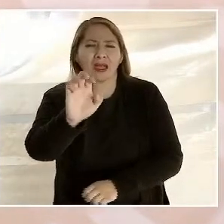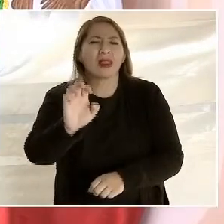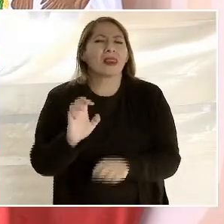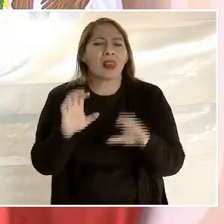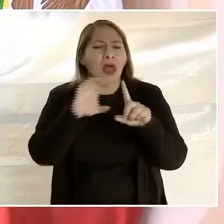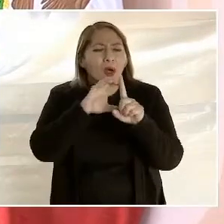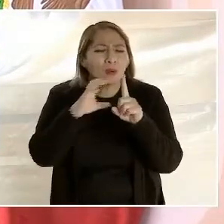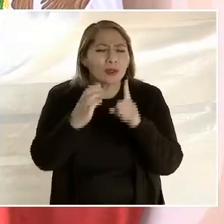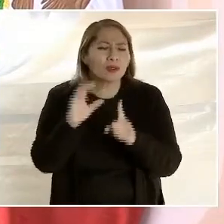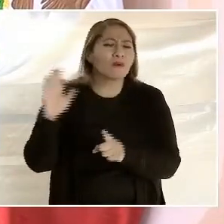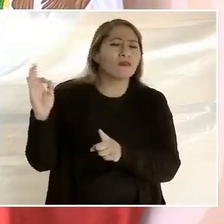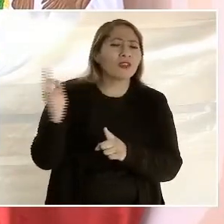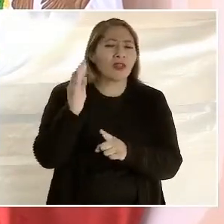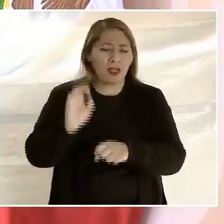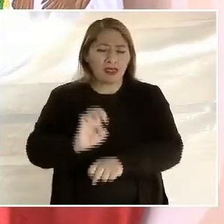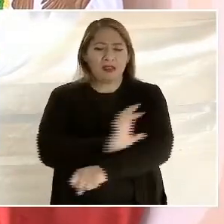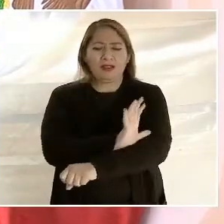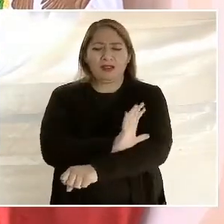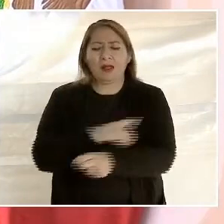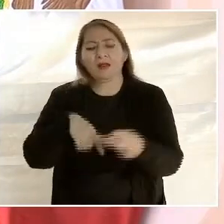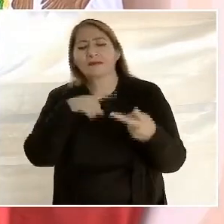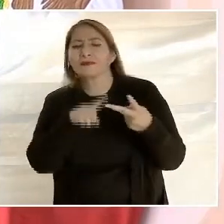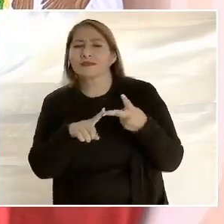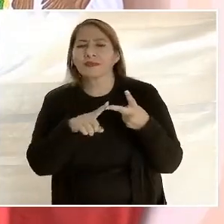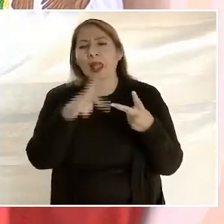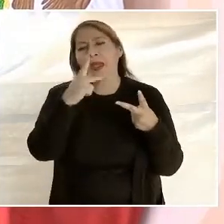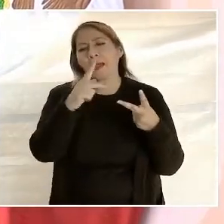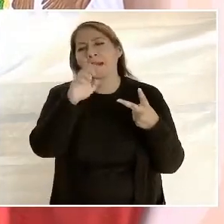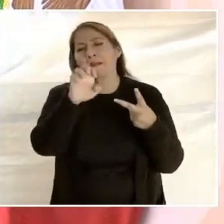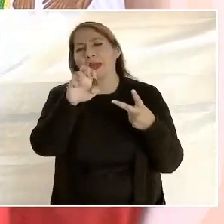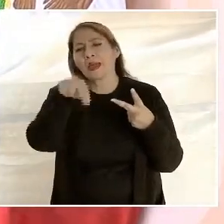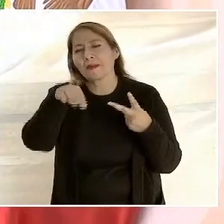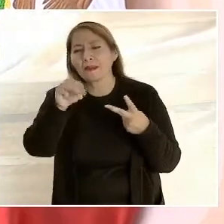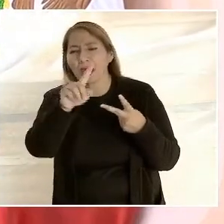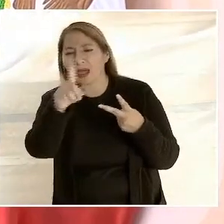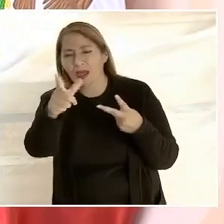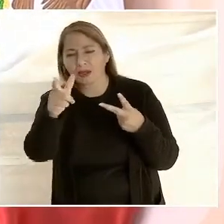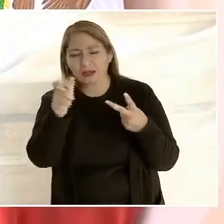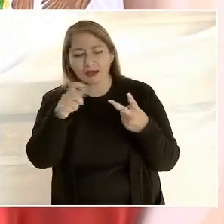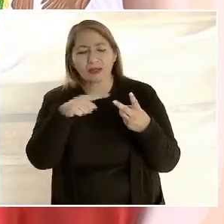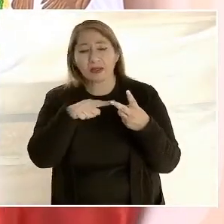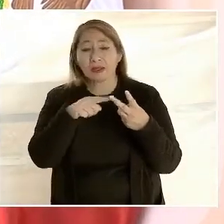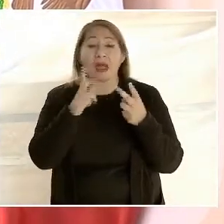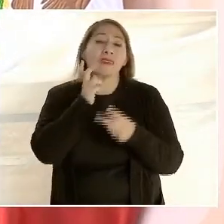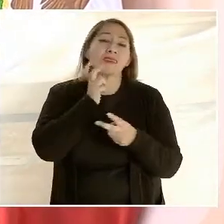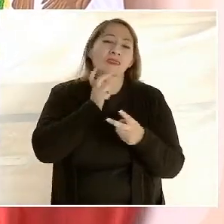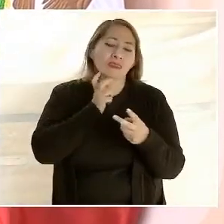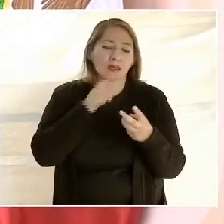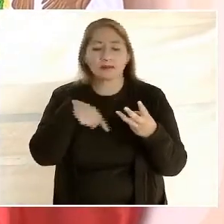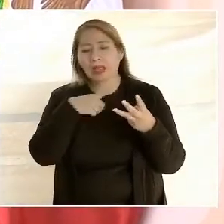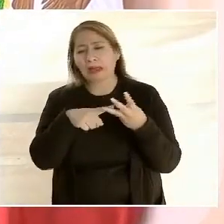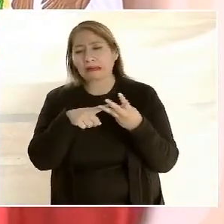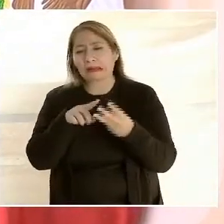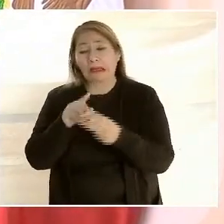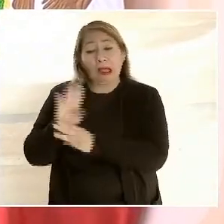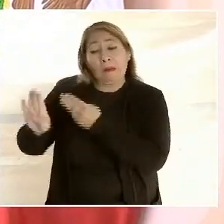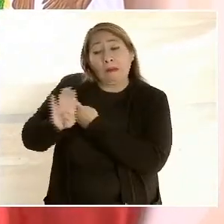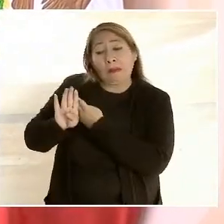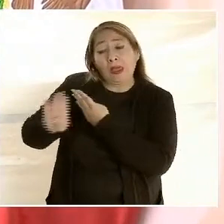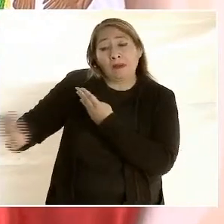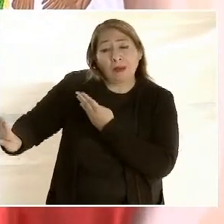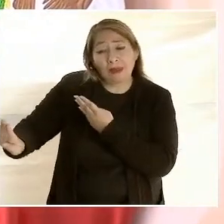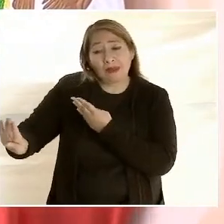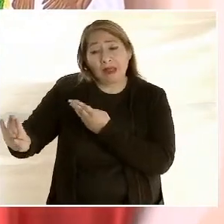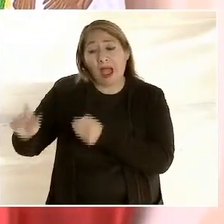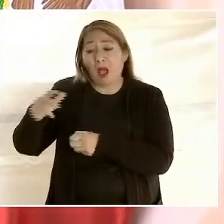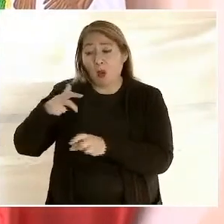se cuida a Pemex, se evita el robo de